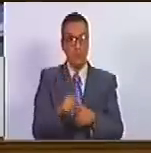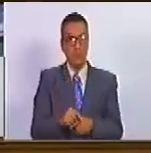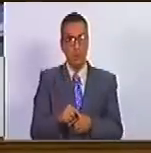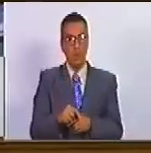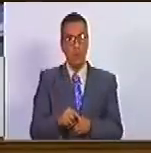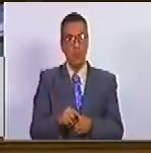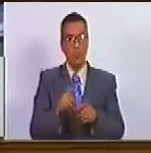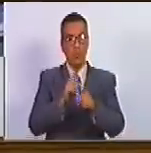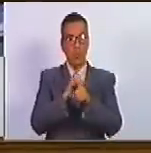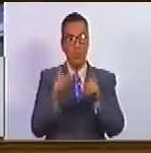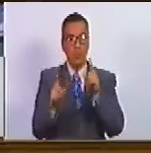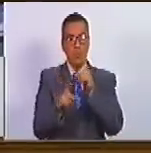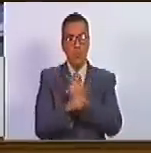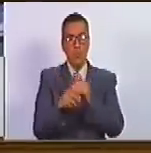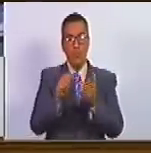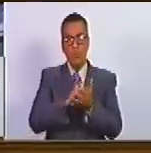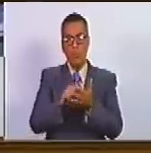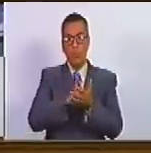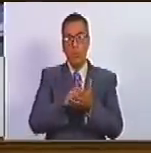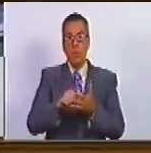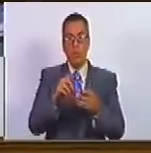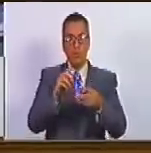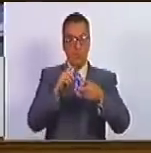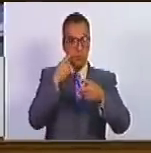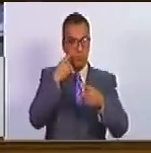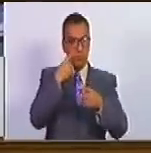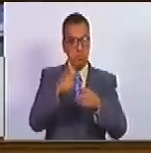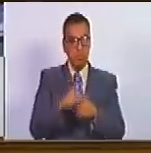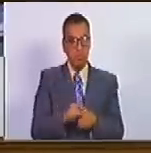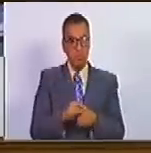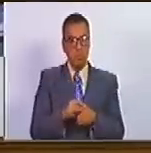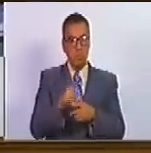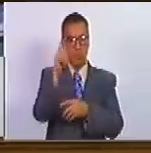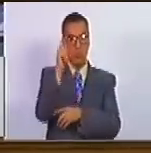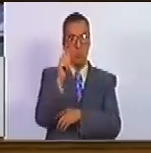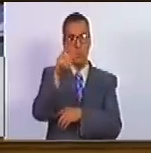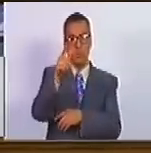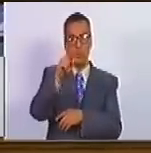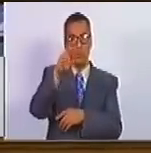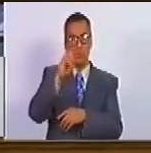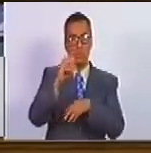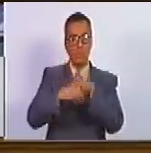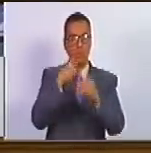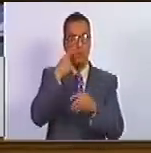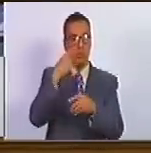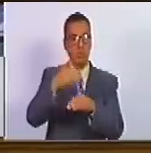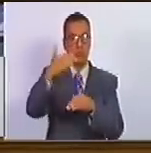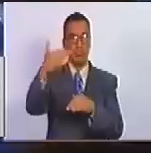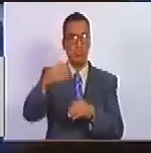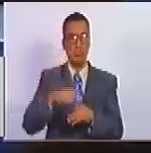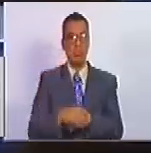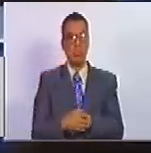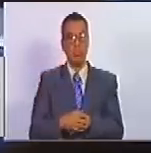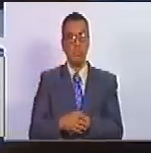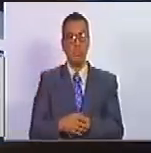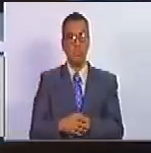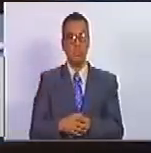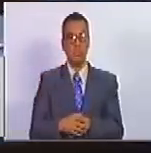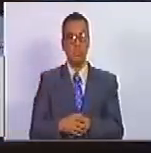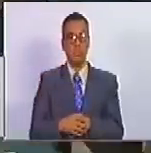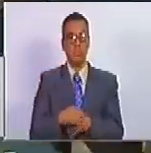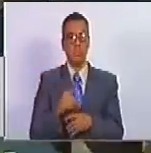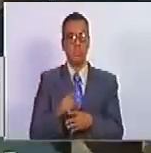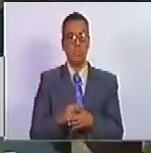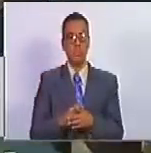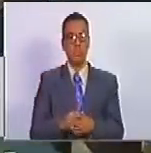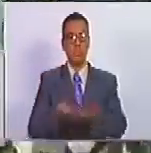la modificación del artículo o de la observación que ha hecho el diputado Rondero, si no se manifestaron con la señal de costumbre, 1, 2, 3, 4, 5,